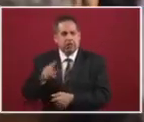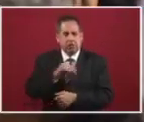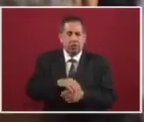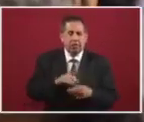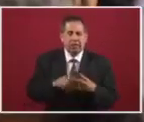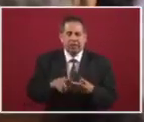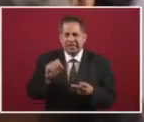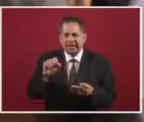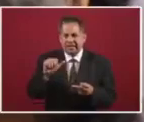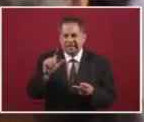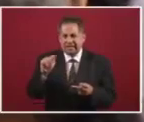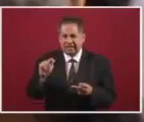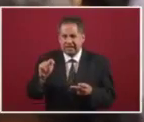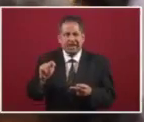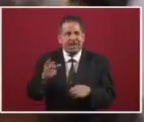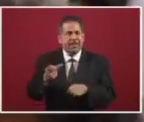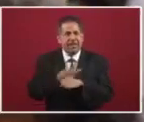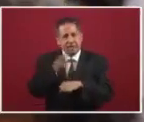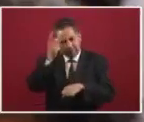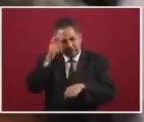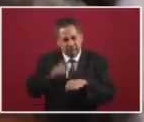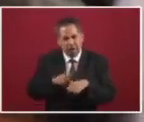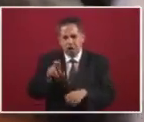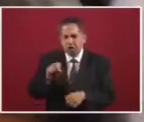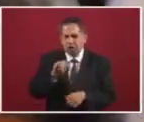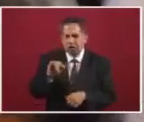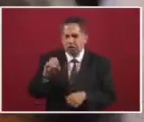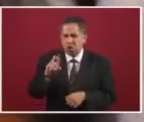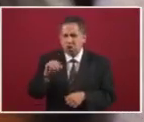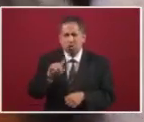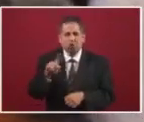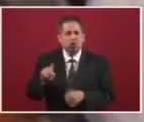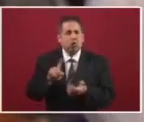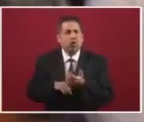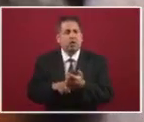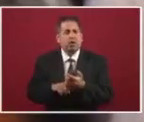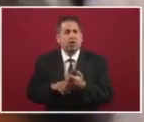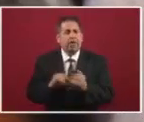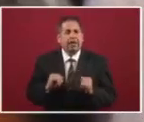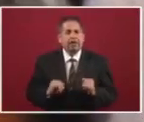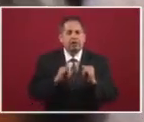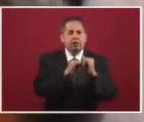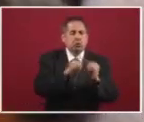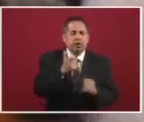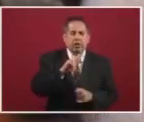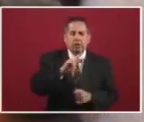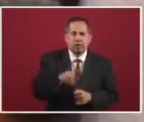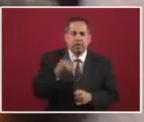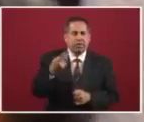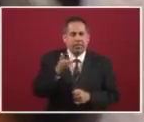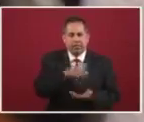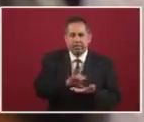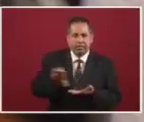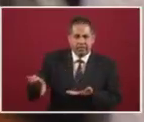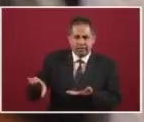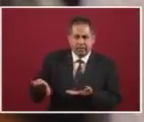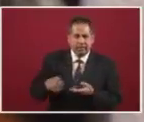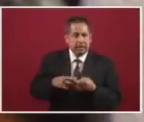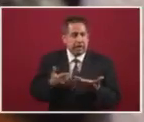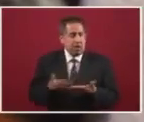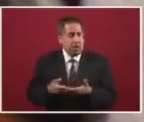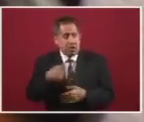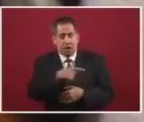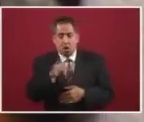SAT, ¿qué ocurrió con el caso de Rosy Orozco en el Instituto para devolver el dinero a los bienes del pueblo? Y las